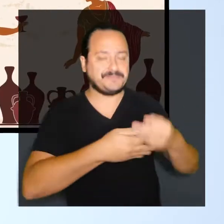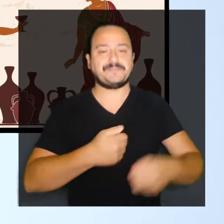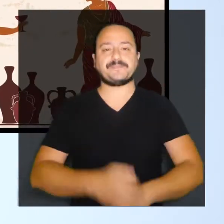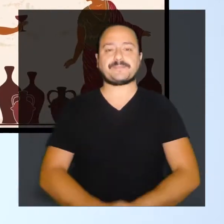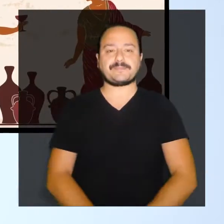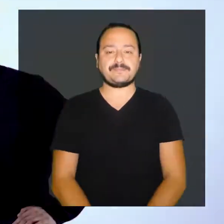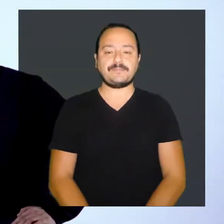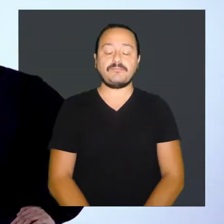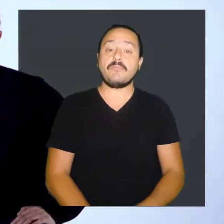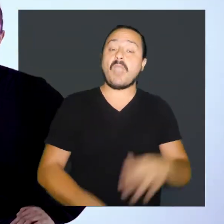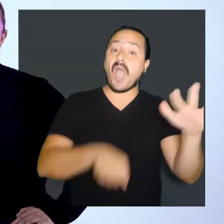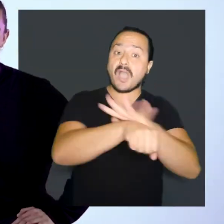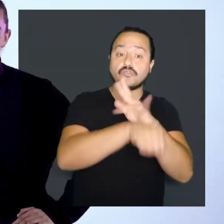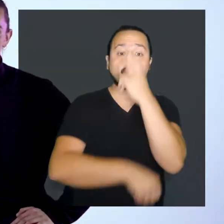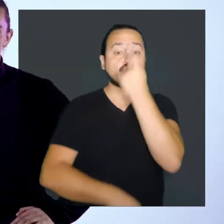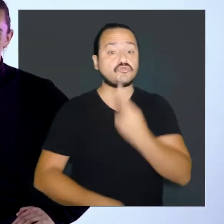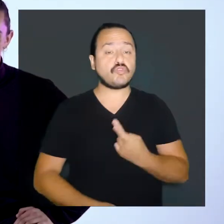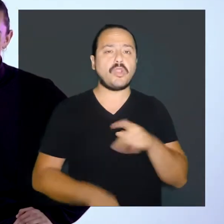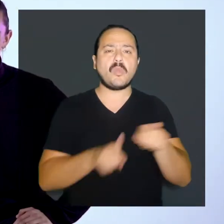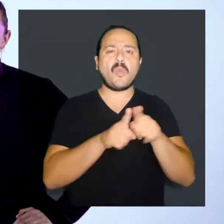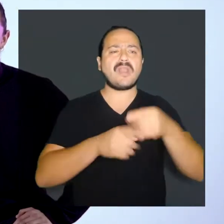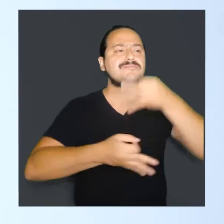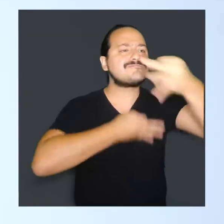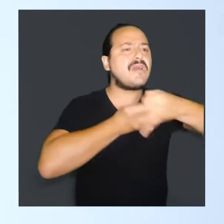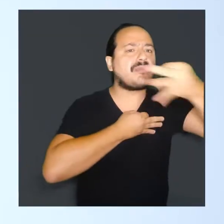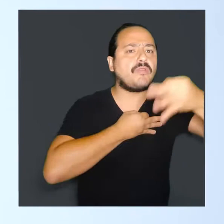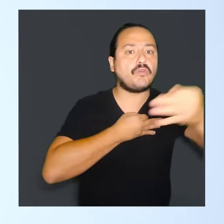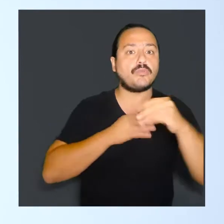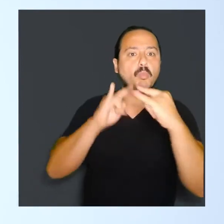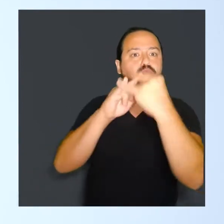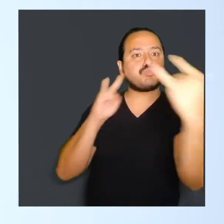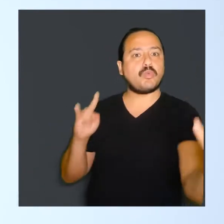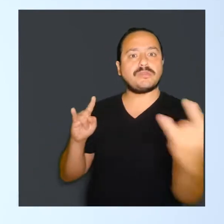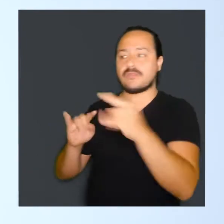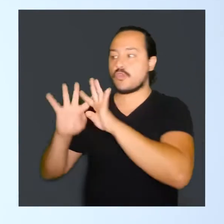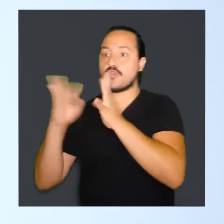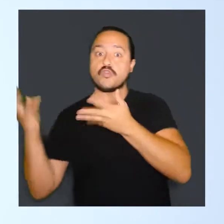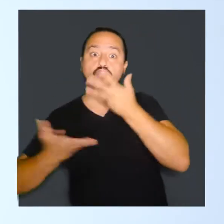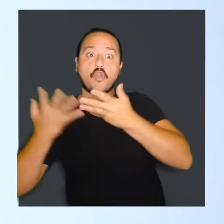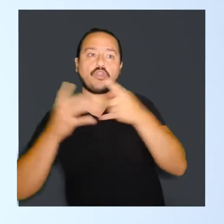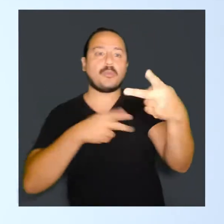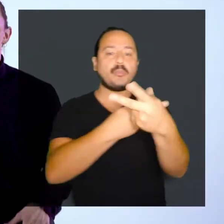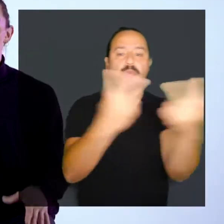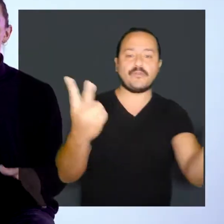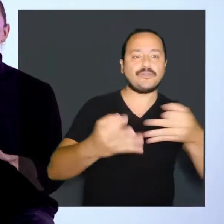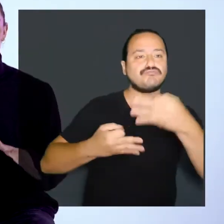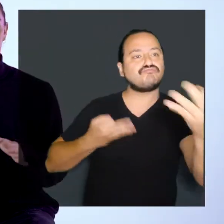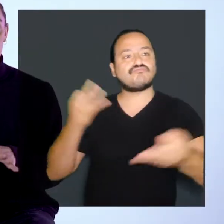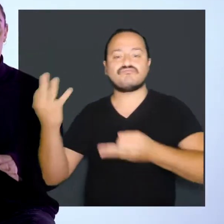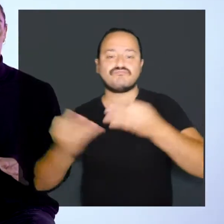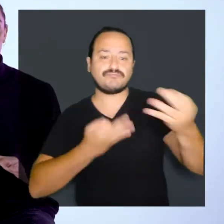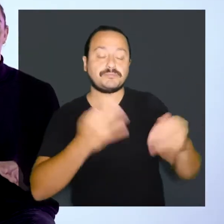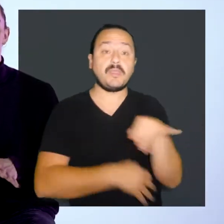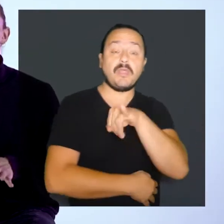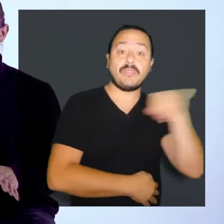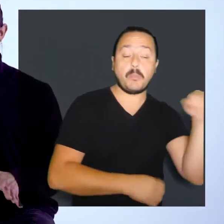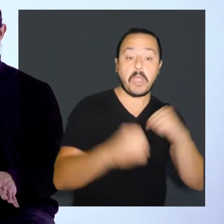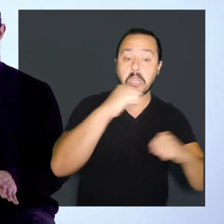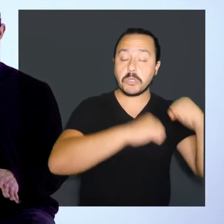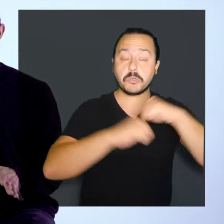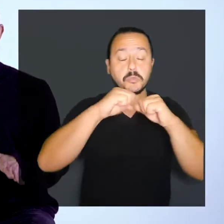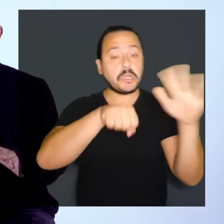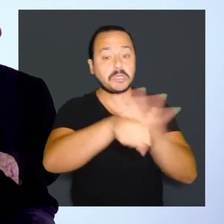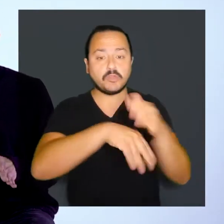futuro éste viviría. El actor cumplía el rol de narrador y era el puente entre el público y el coro. A medida que esta estructura